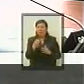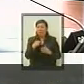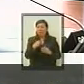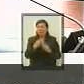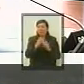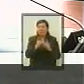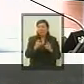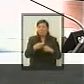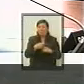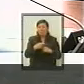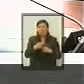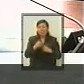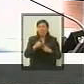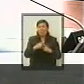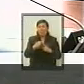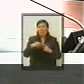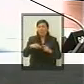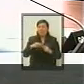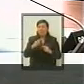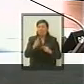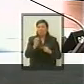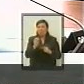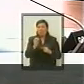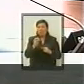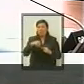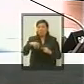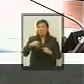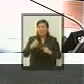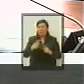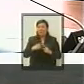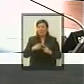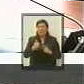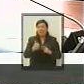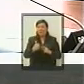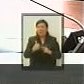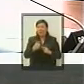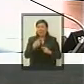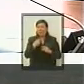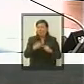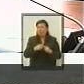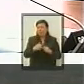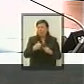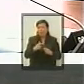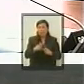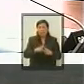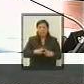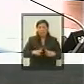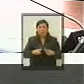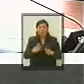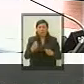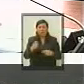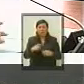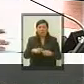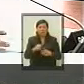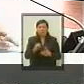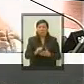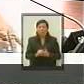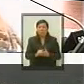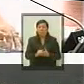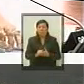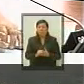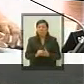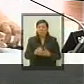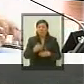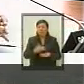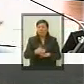distrito y provincia de tambopata esto permitirá combatir la situación de aislamiento de dicha zona e impulsar evidentemente el